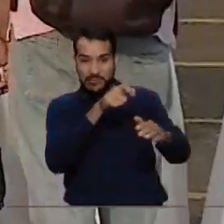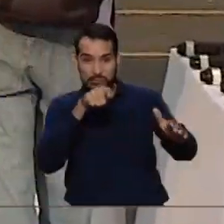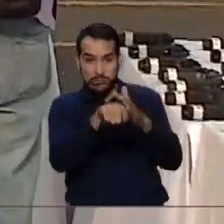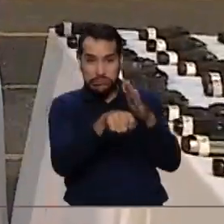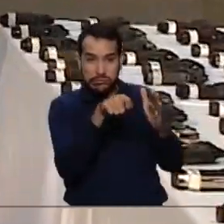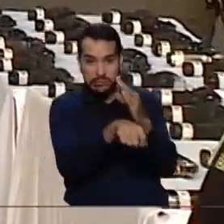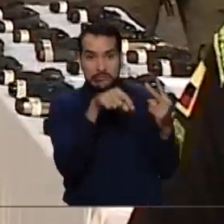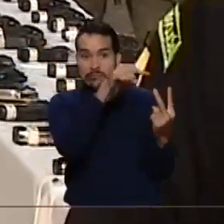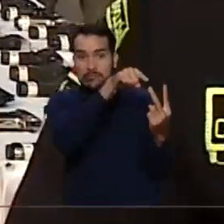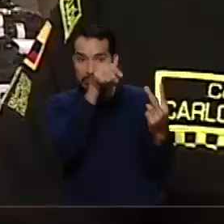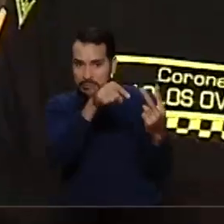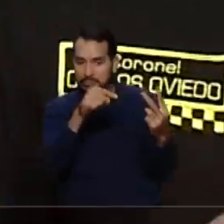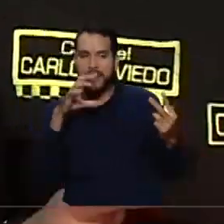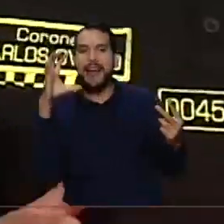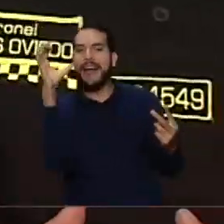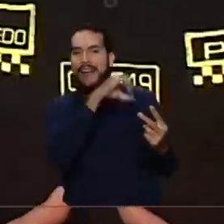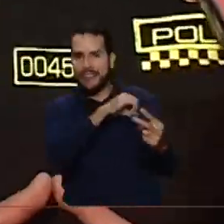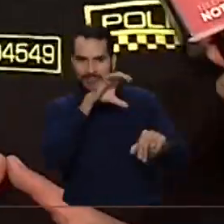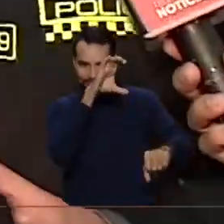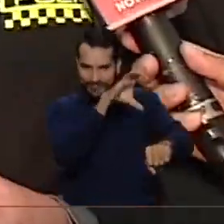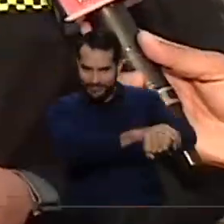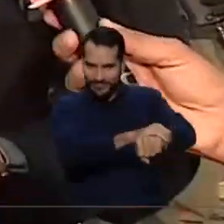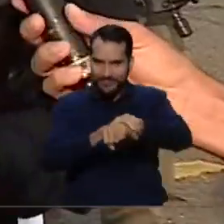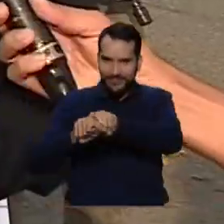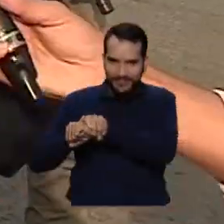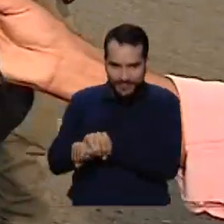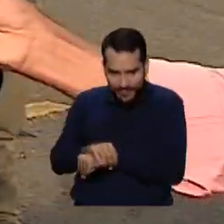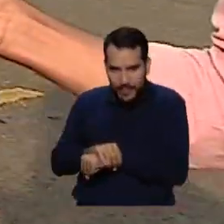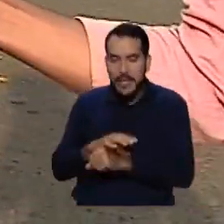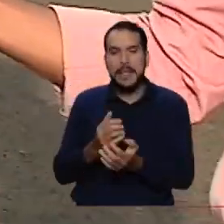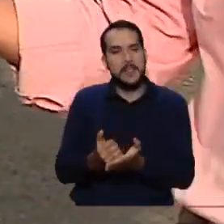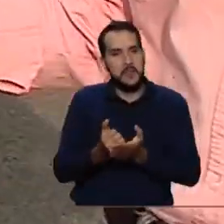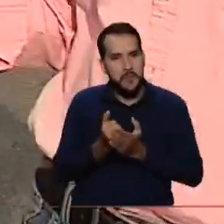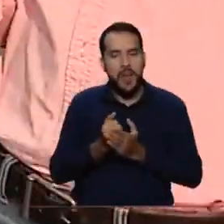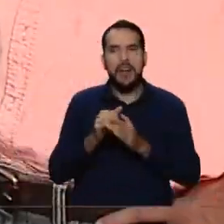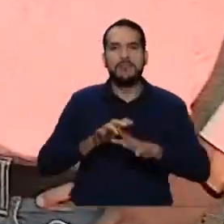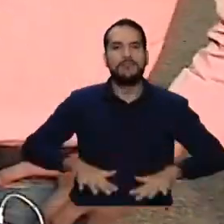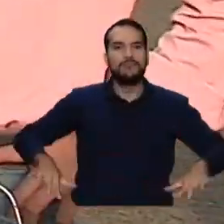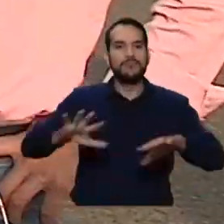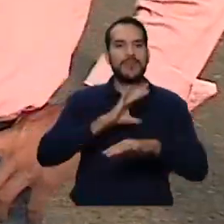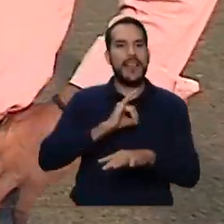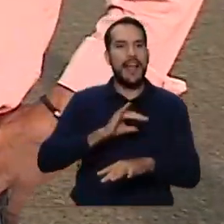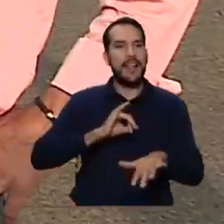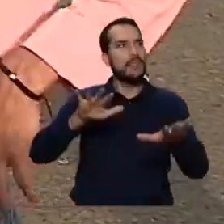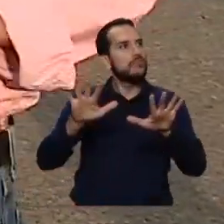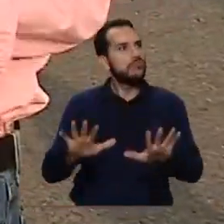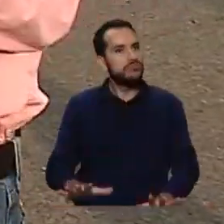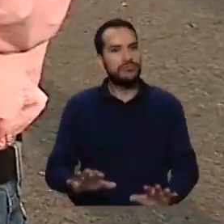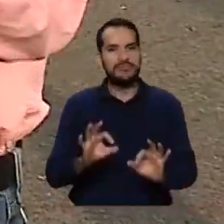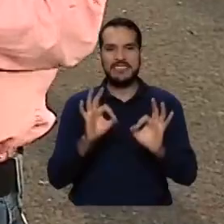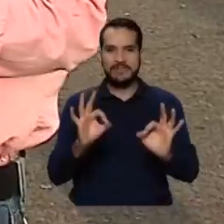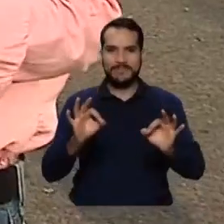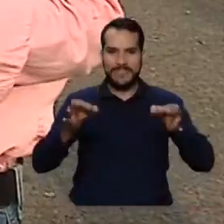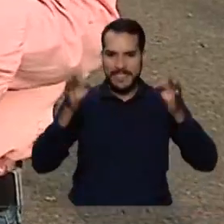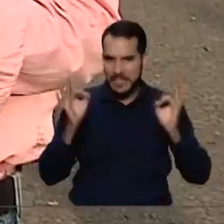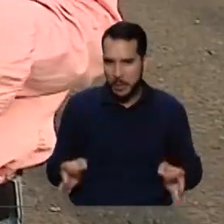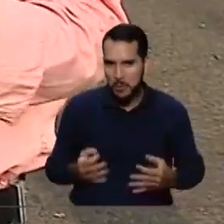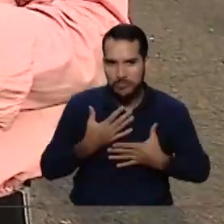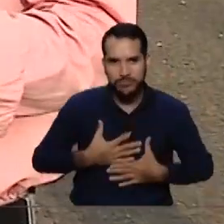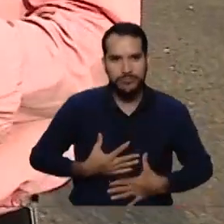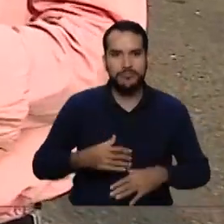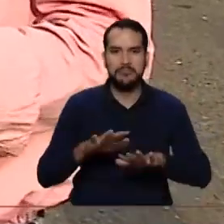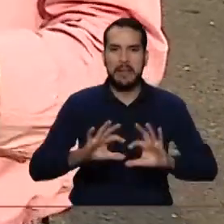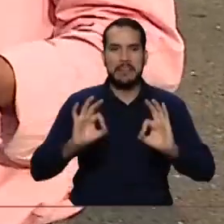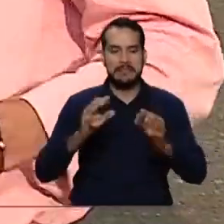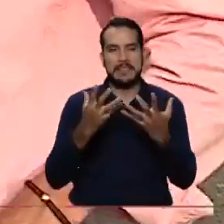operativo que nos va a permitir avanzar en temas de seguridad para Cali. ¿Con estas capturas se esclarecen también otros